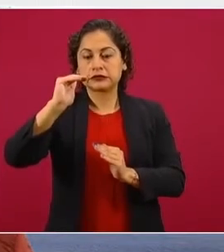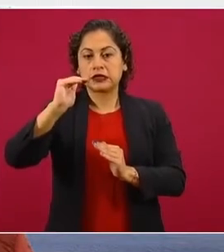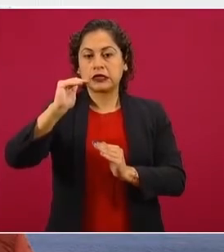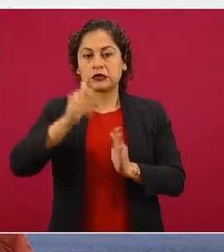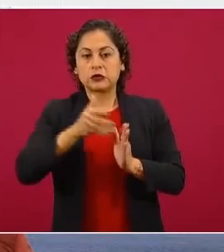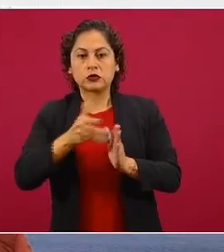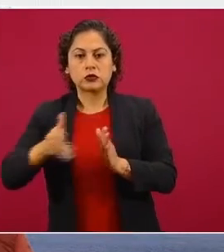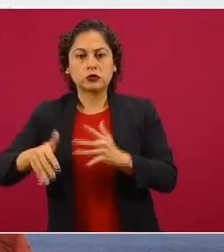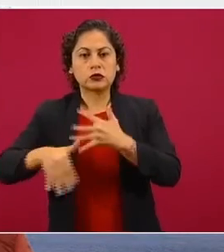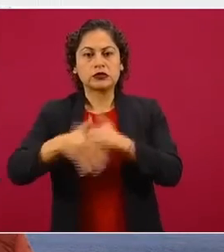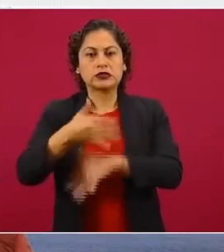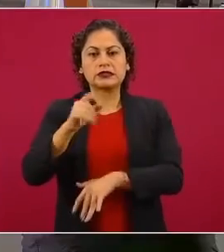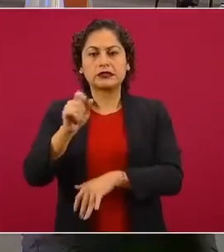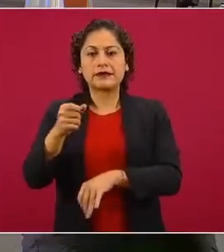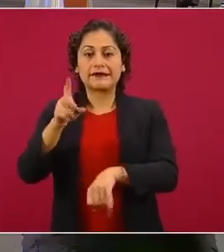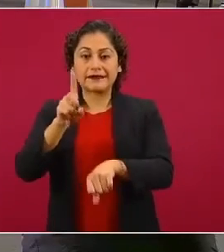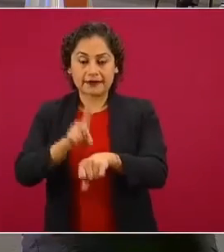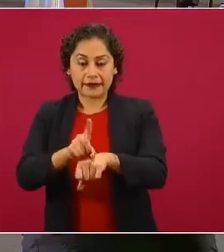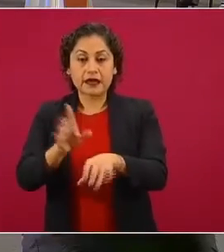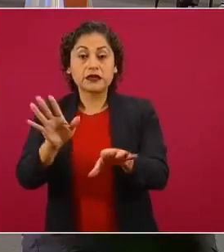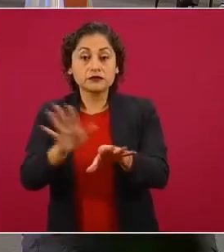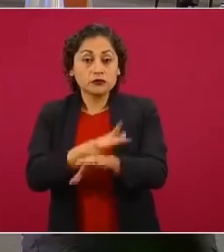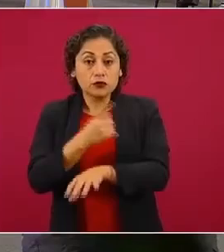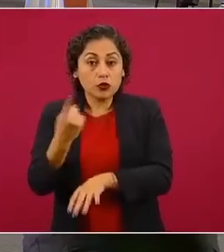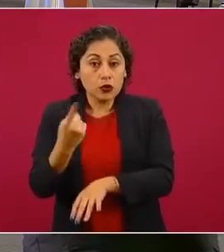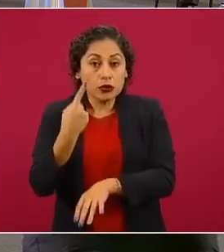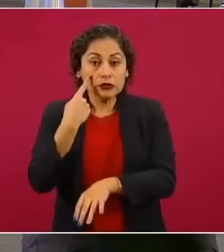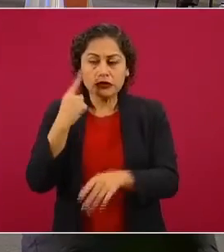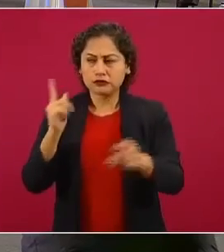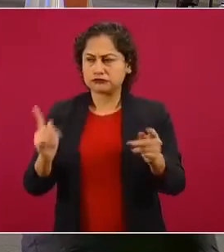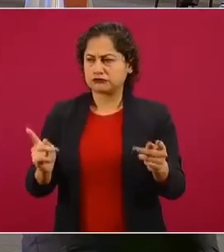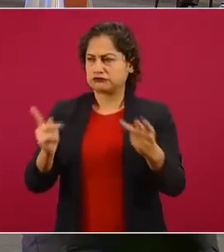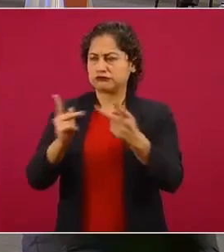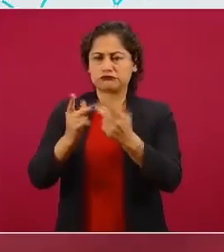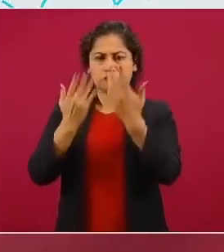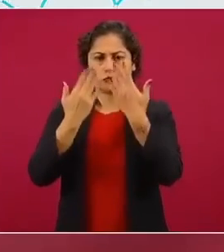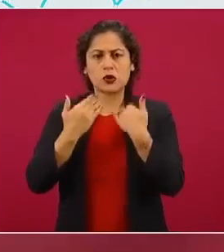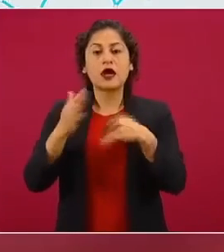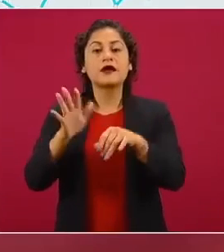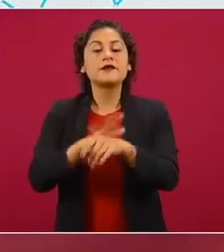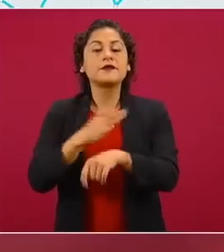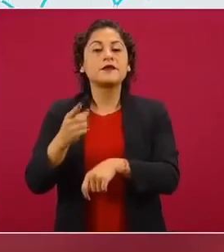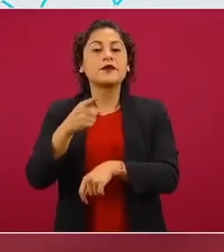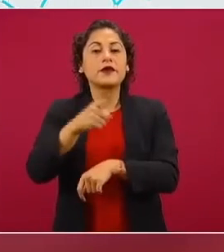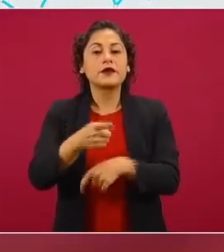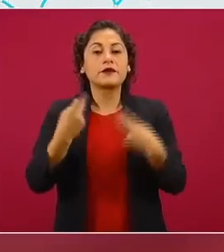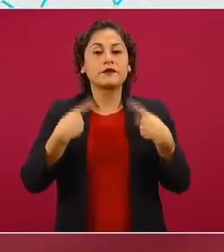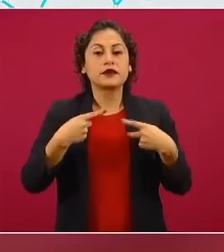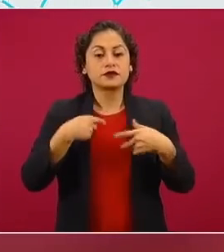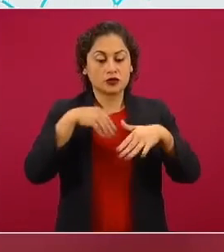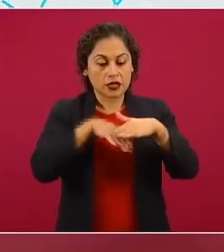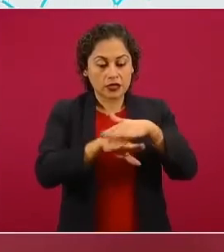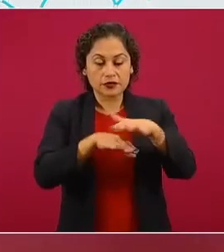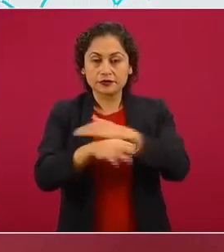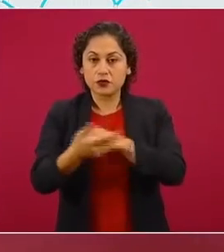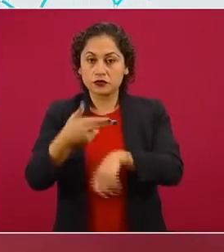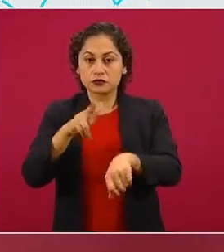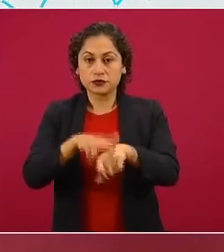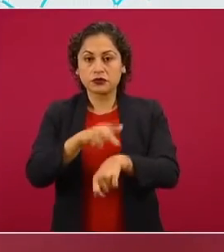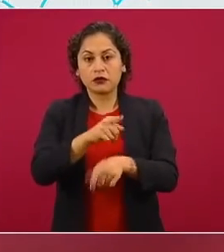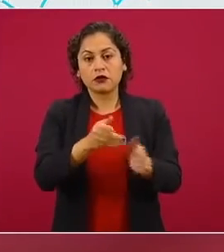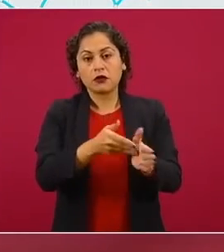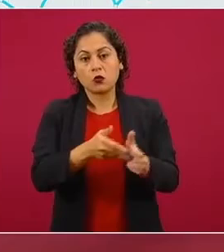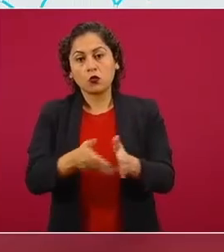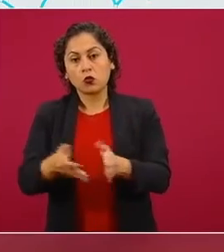20 días porque las personas hospitalizadas duran ese tiempo prolongado en hospitalización y